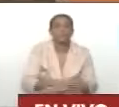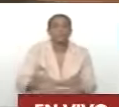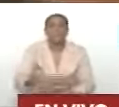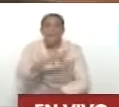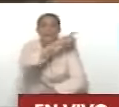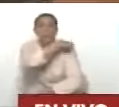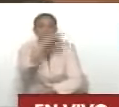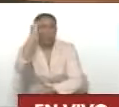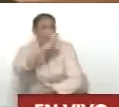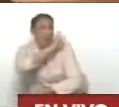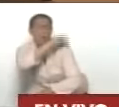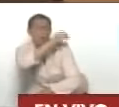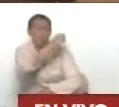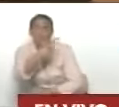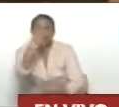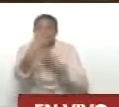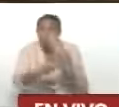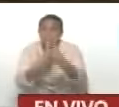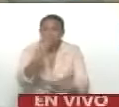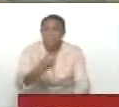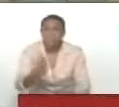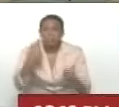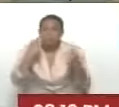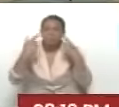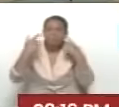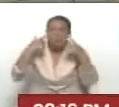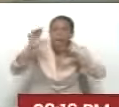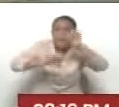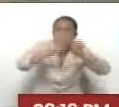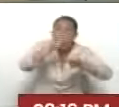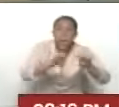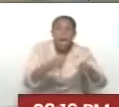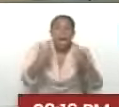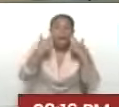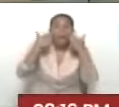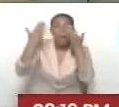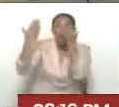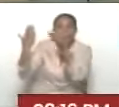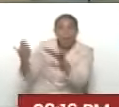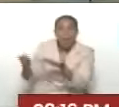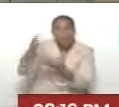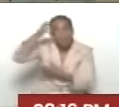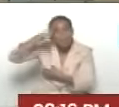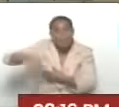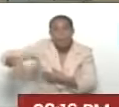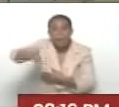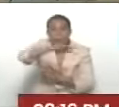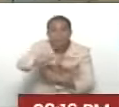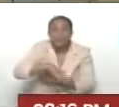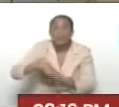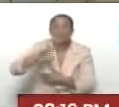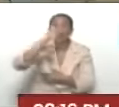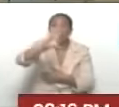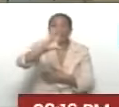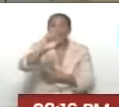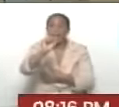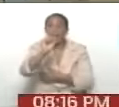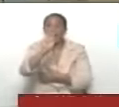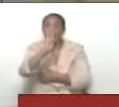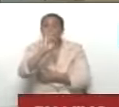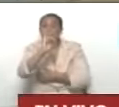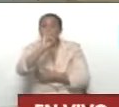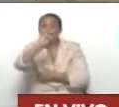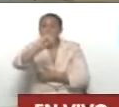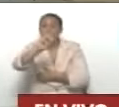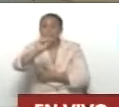Salud, hizo la visita, hizo la inspección, y aquí le estamos entregando al pueblo lo que es del pueblo. El pueblo, la garantía